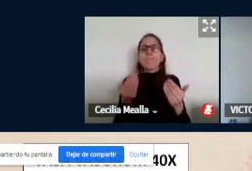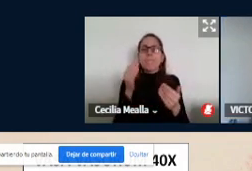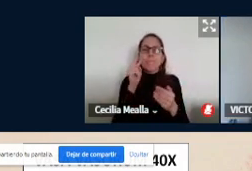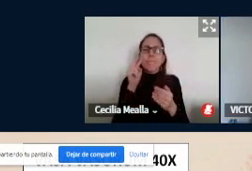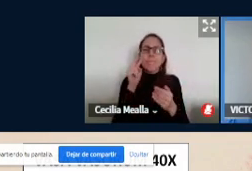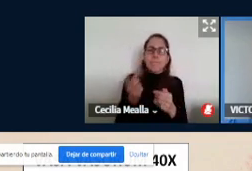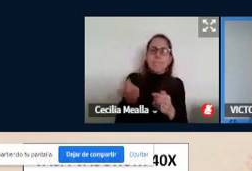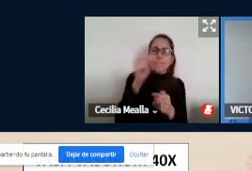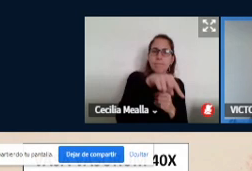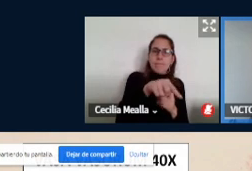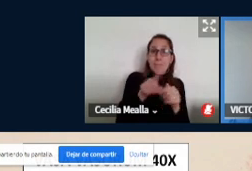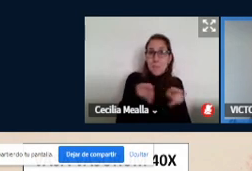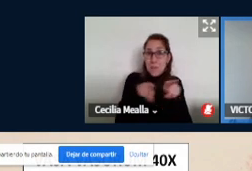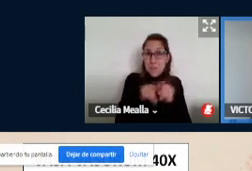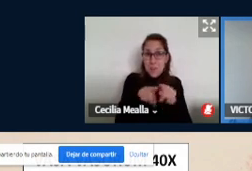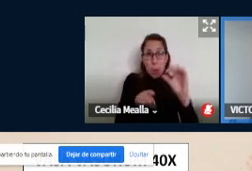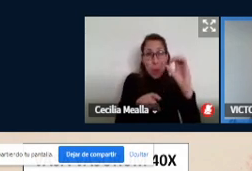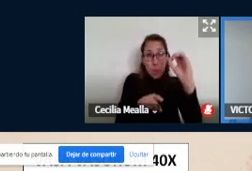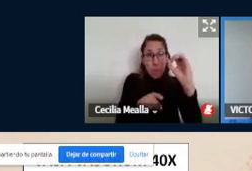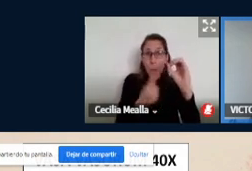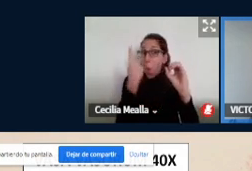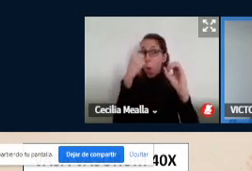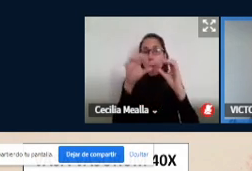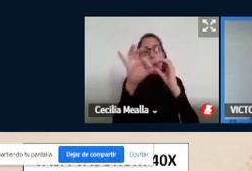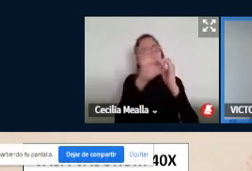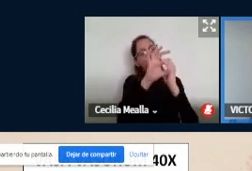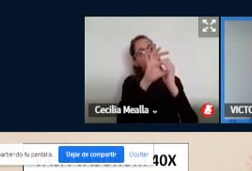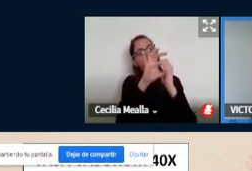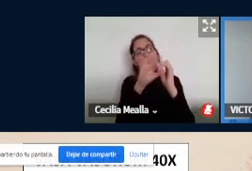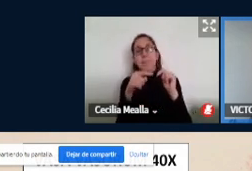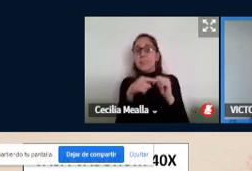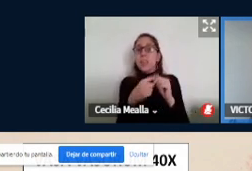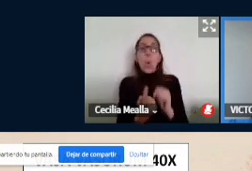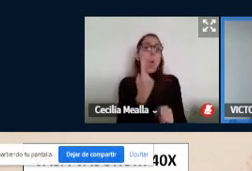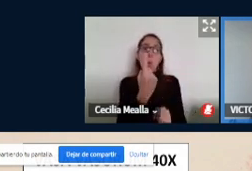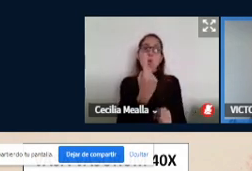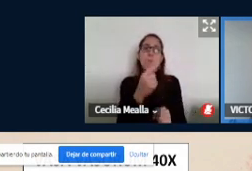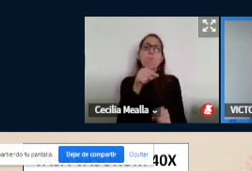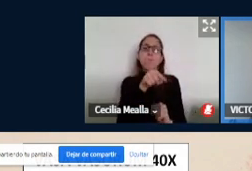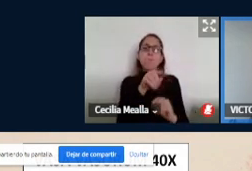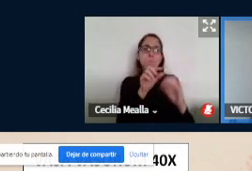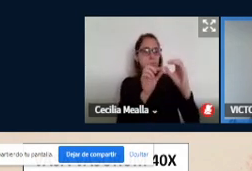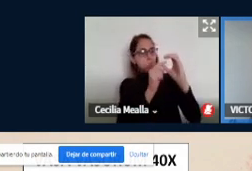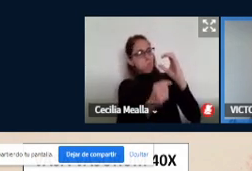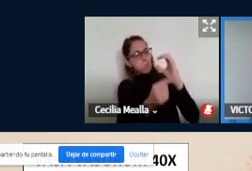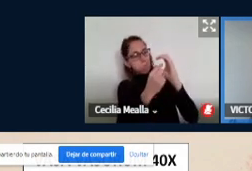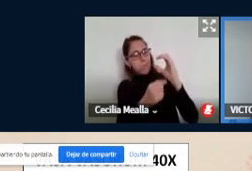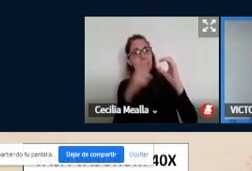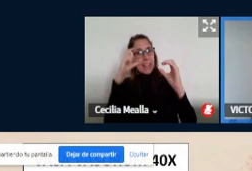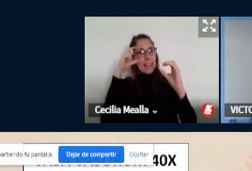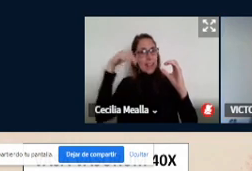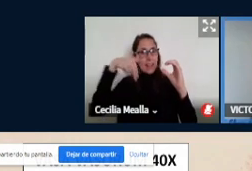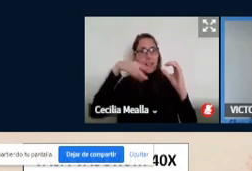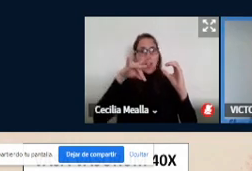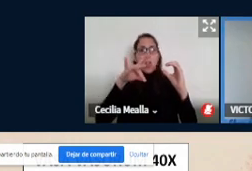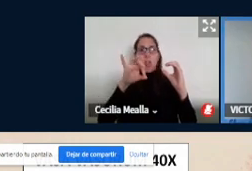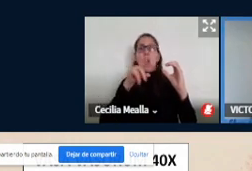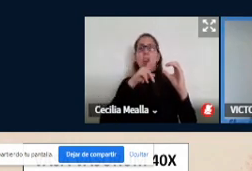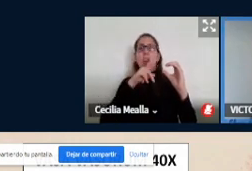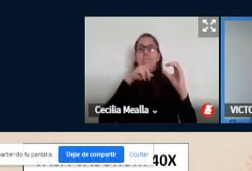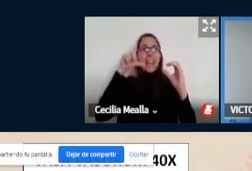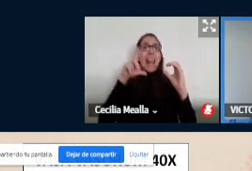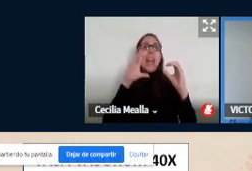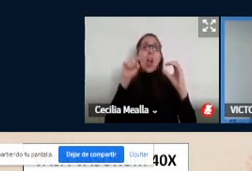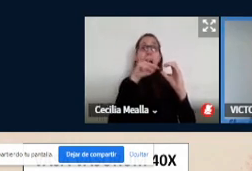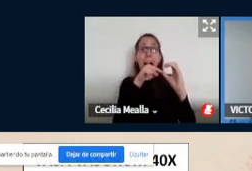acá, una sola capa celular, y esto ya es el endotelio, y acá tenemos un glóbulo rojo. Esto